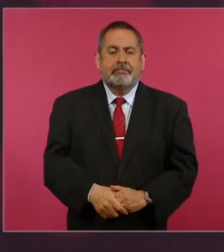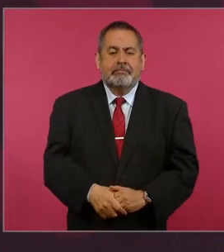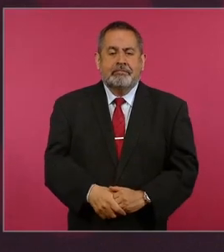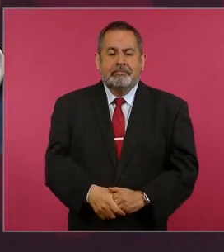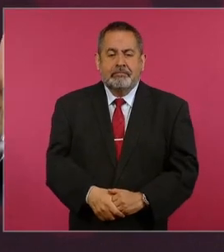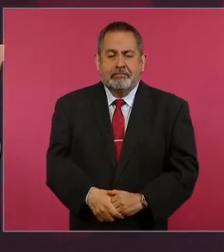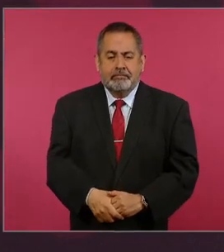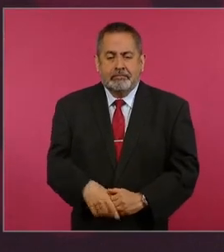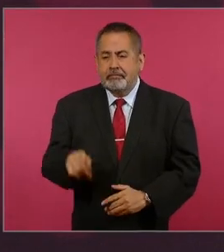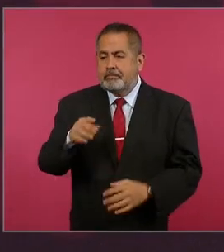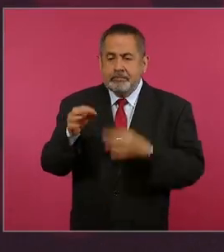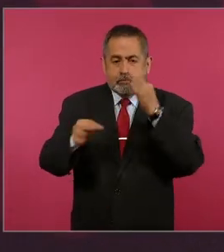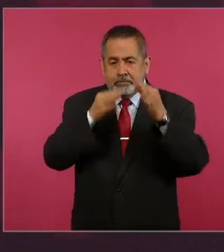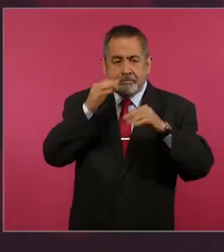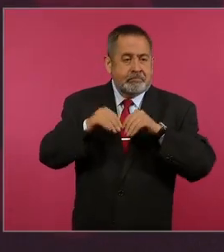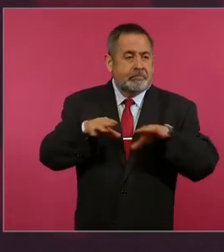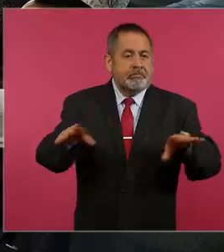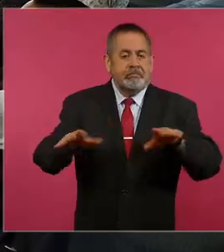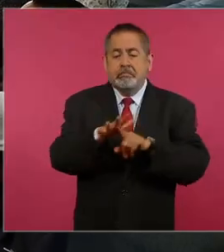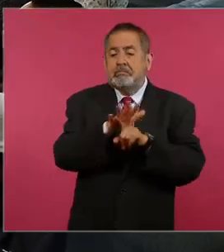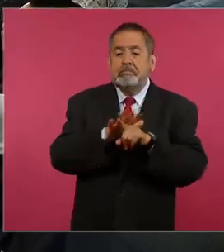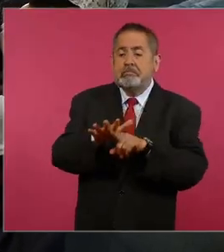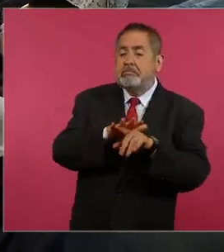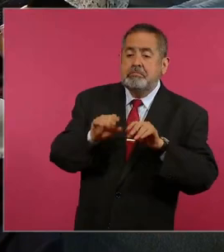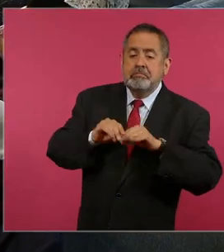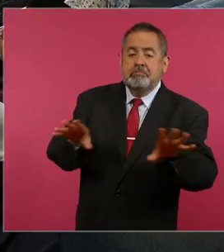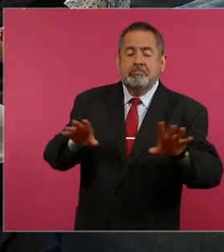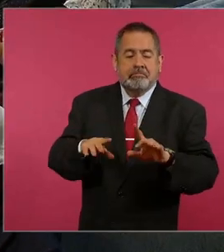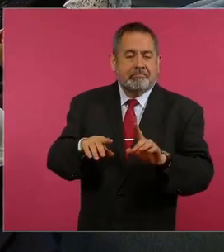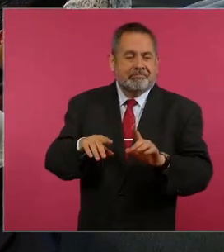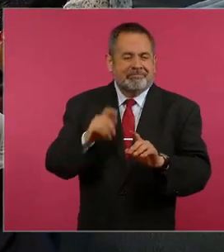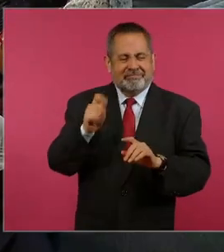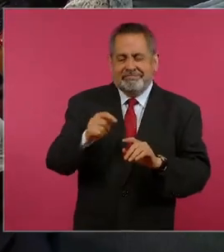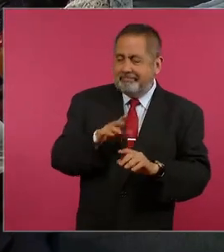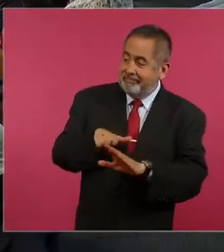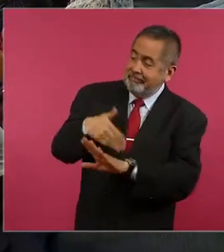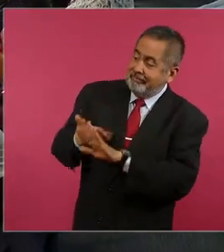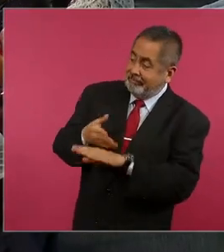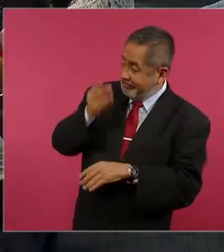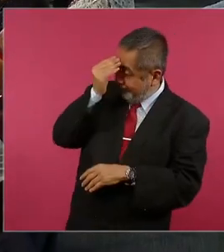el uso mediático con propósitos